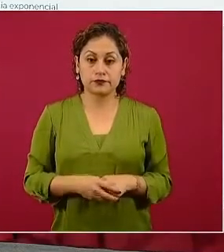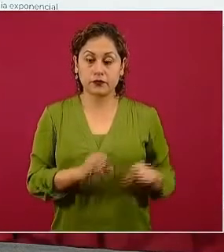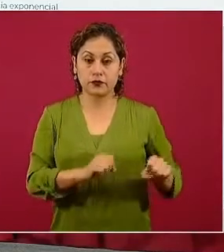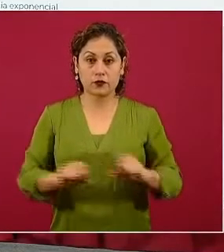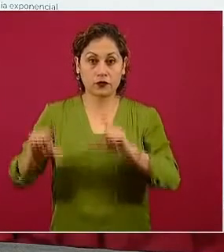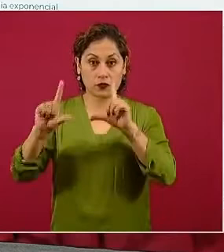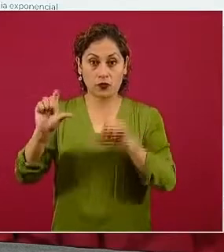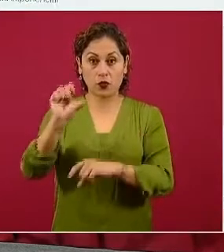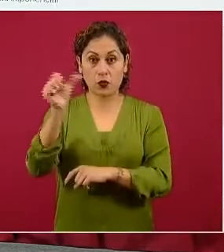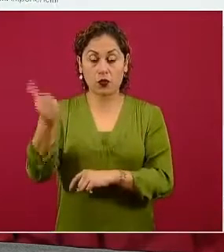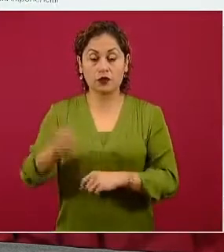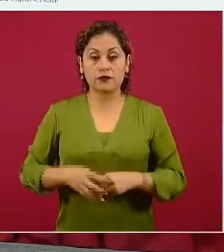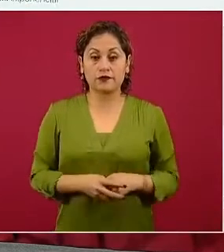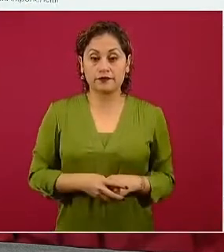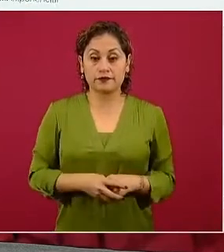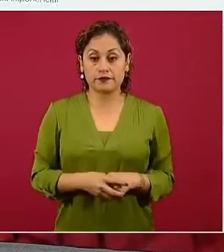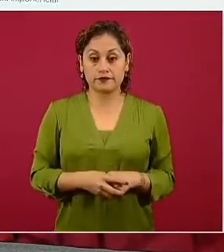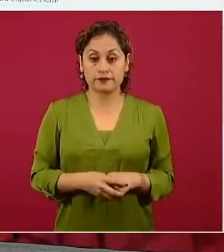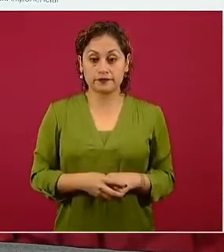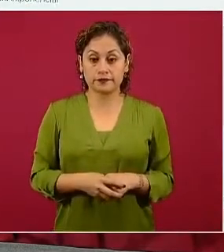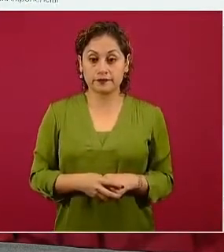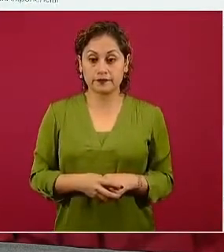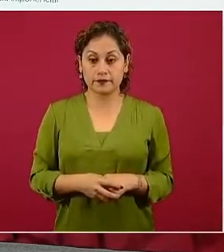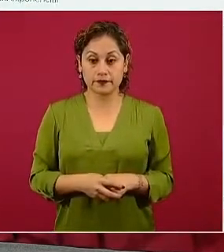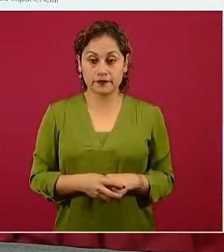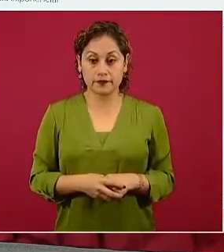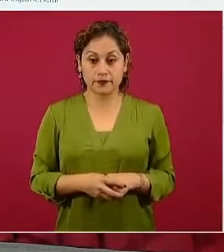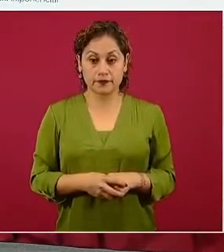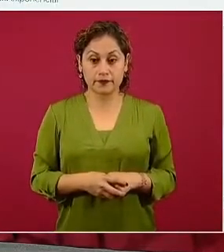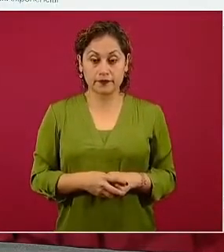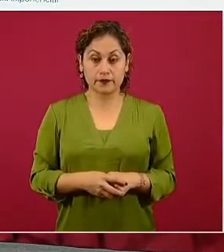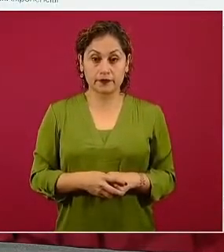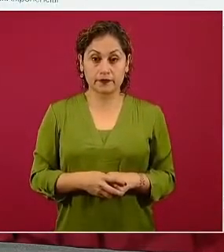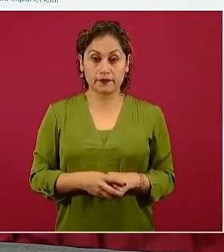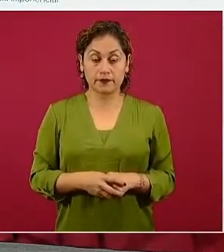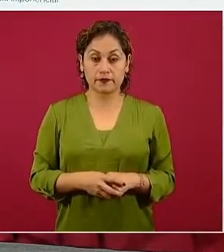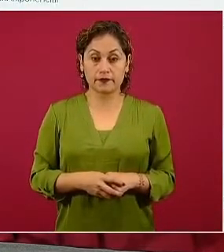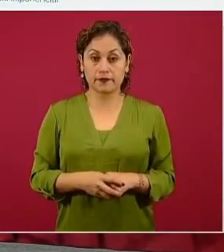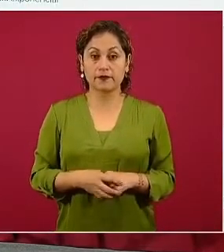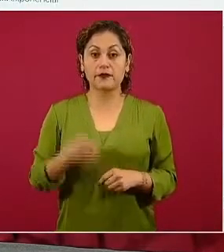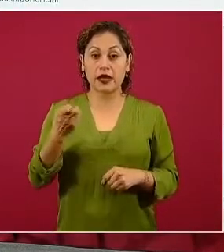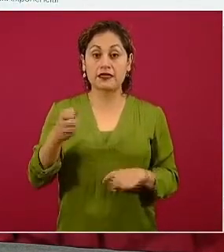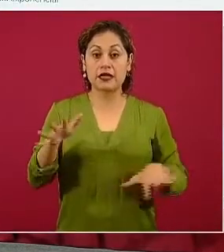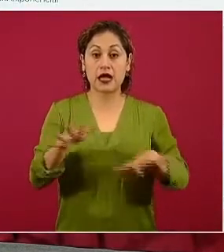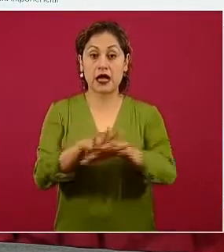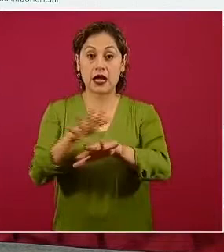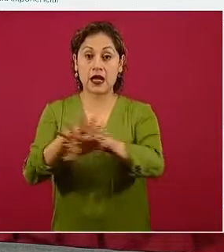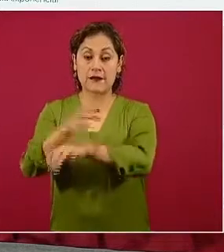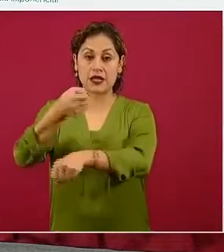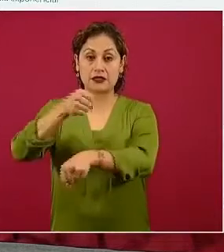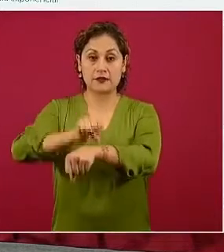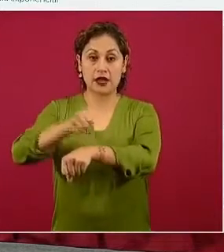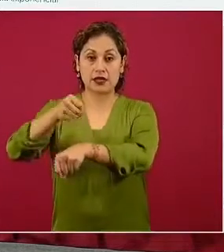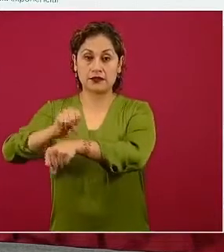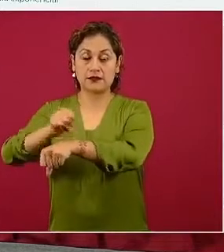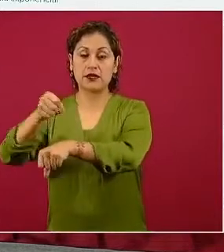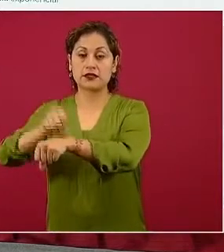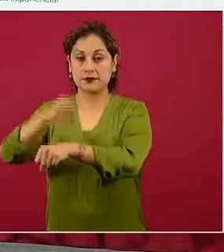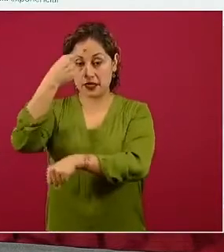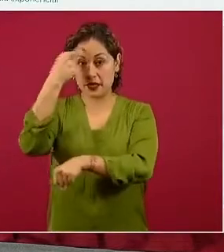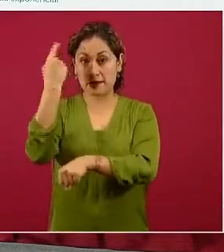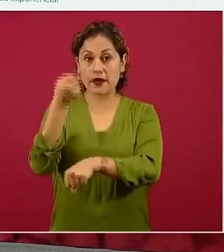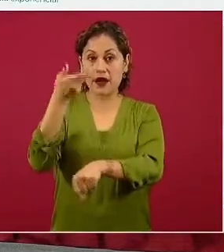diapositiva, tenemos ahora el cambio de porcentaje semanal para los casos